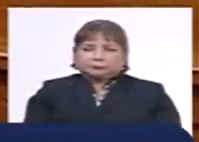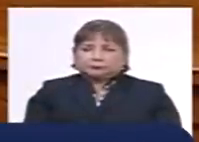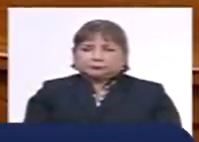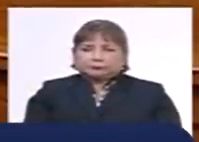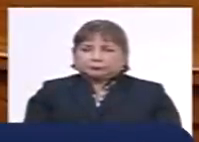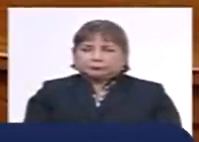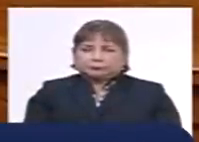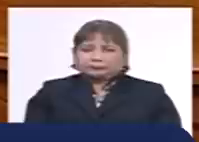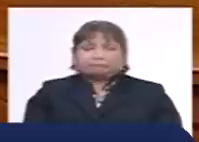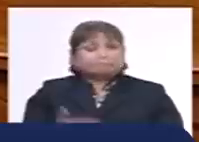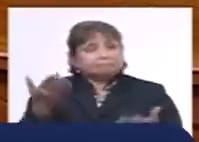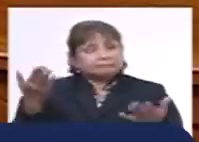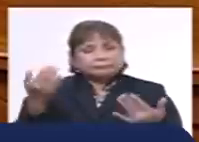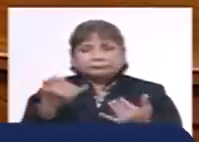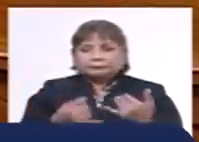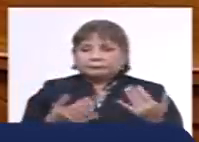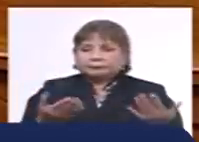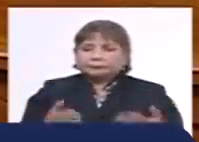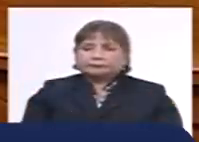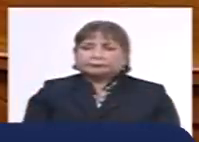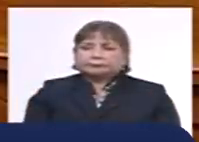Bueno, y en fin,